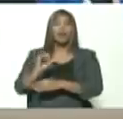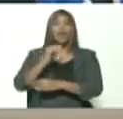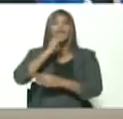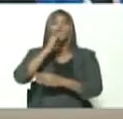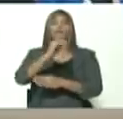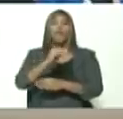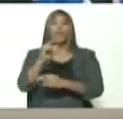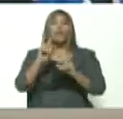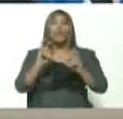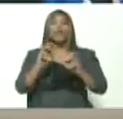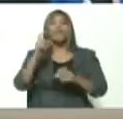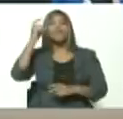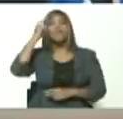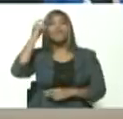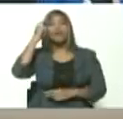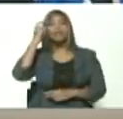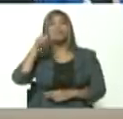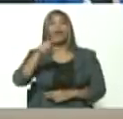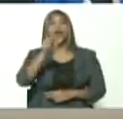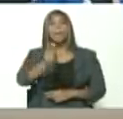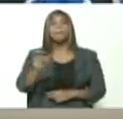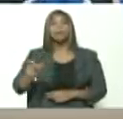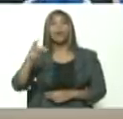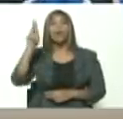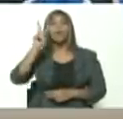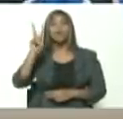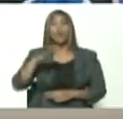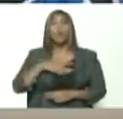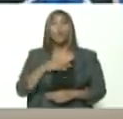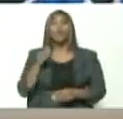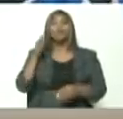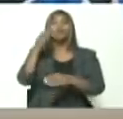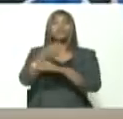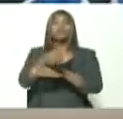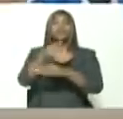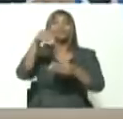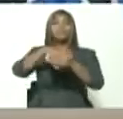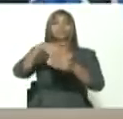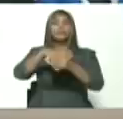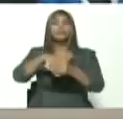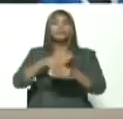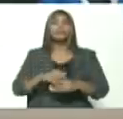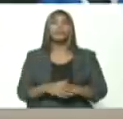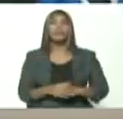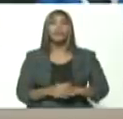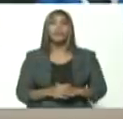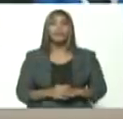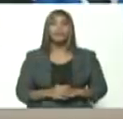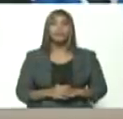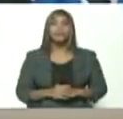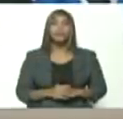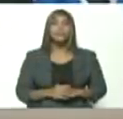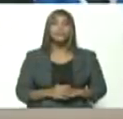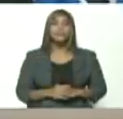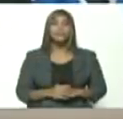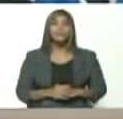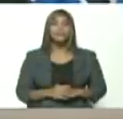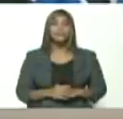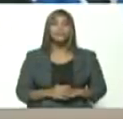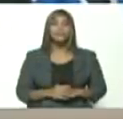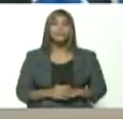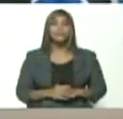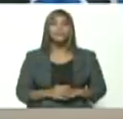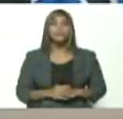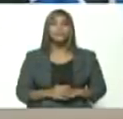nueva fecha en la que el pueblo venezolano acudirá nuevamente a ejercer su derecho al sufragio y su soberanía. Esto